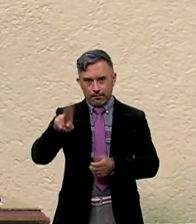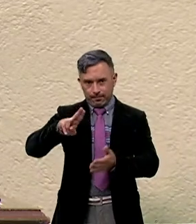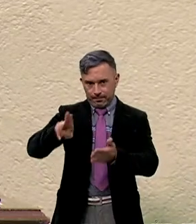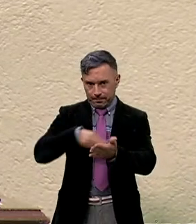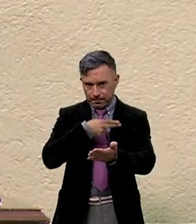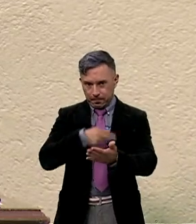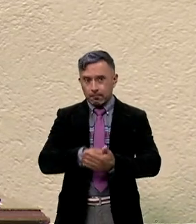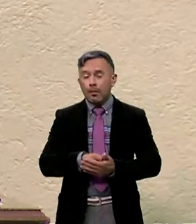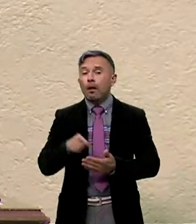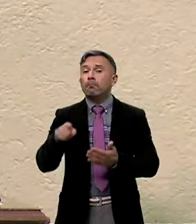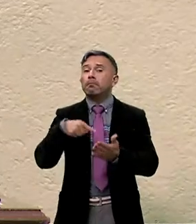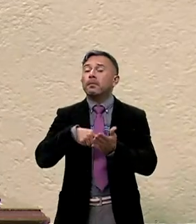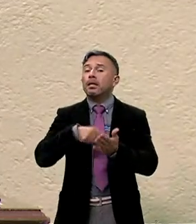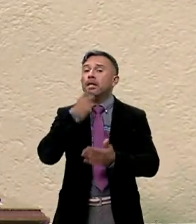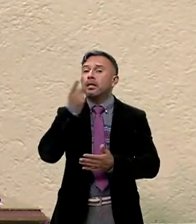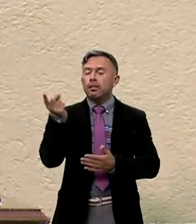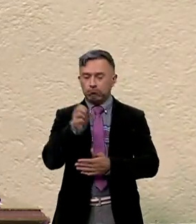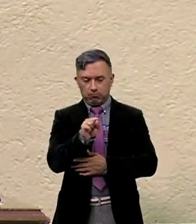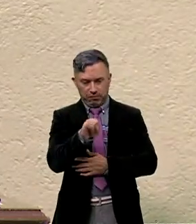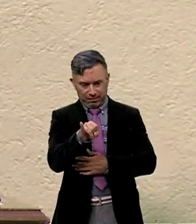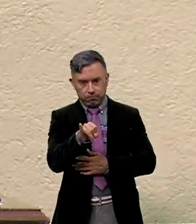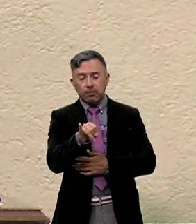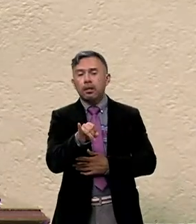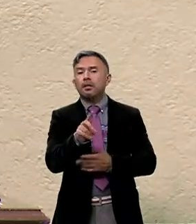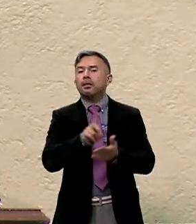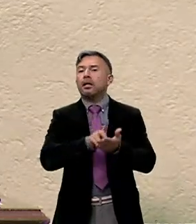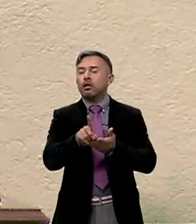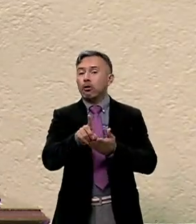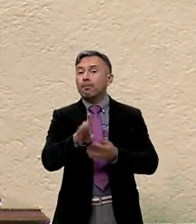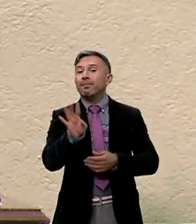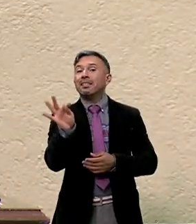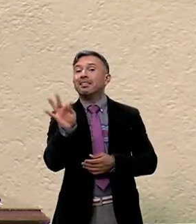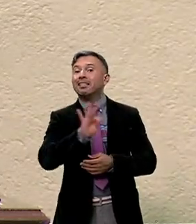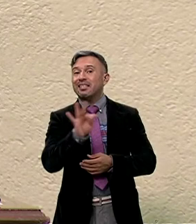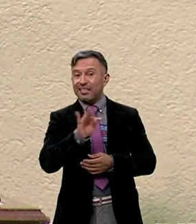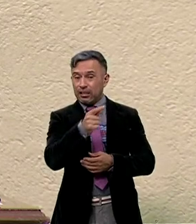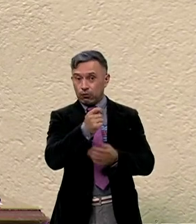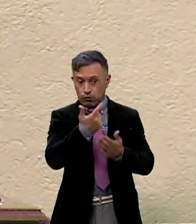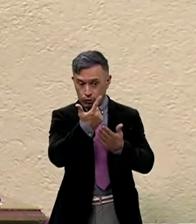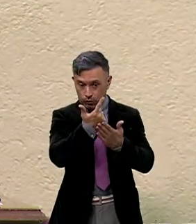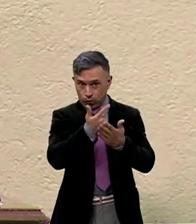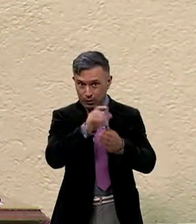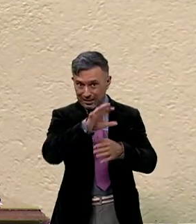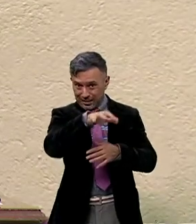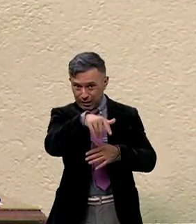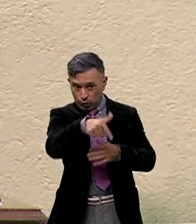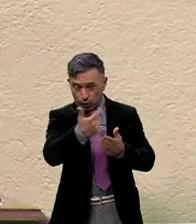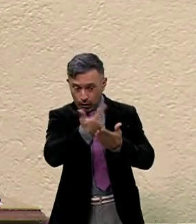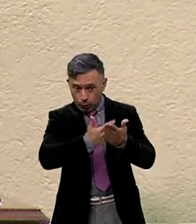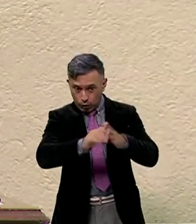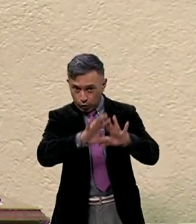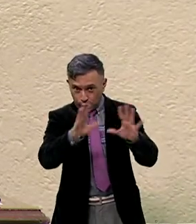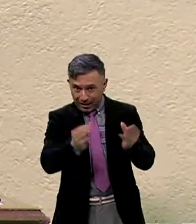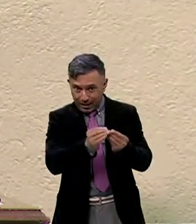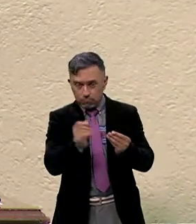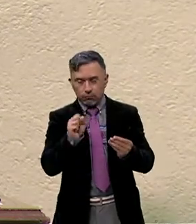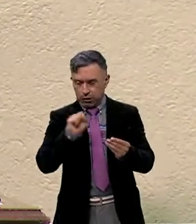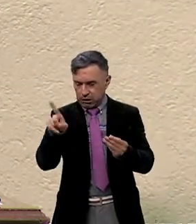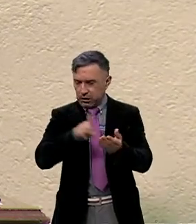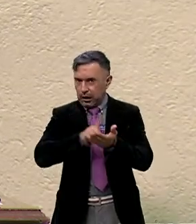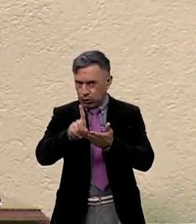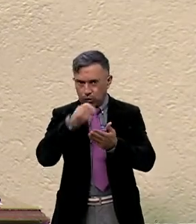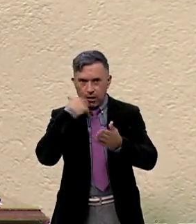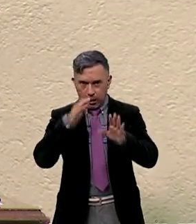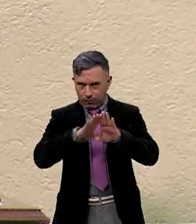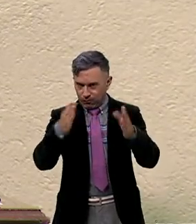que si ejercería tal derecho en caso de que fuera procedente recuento total en algún distrito es importante mencionar